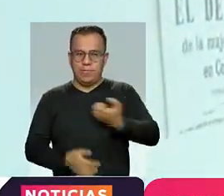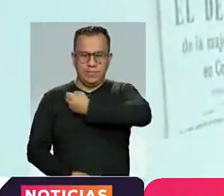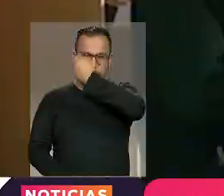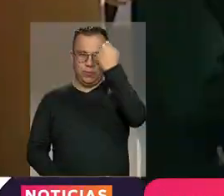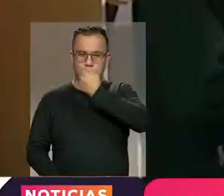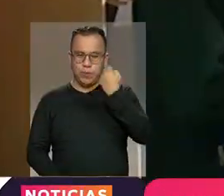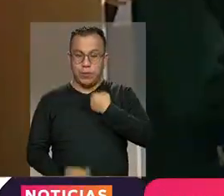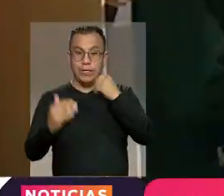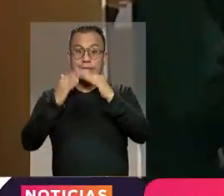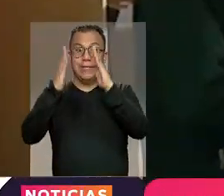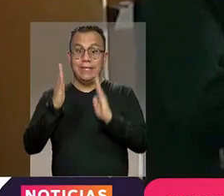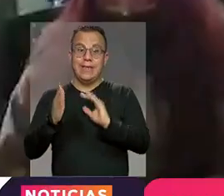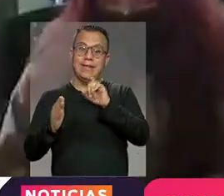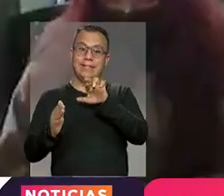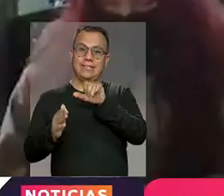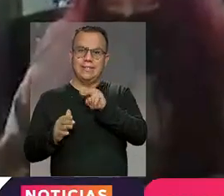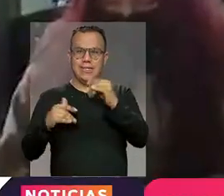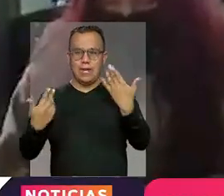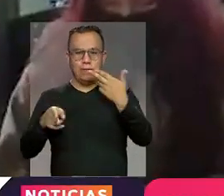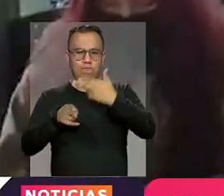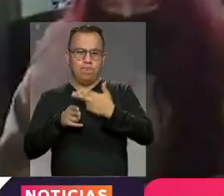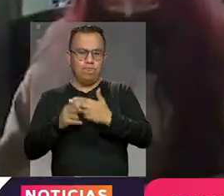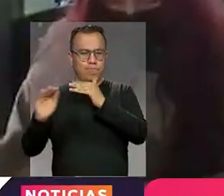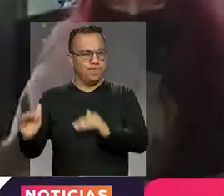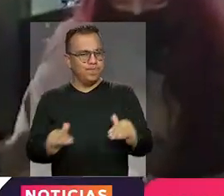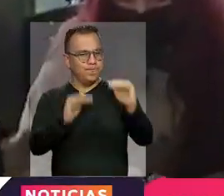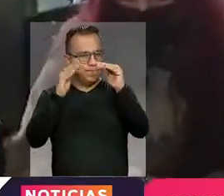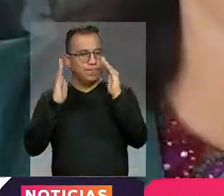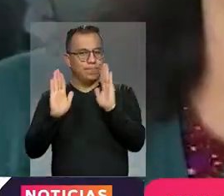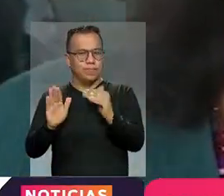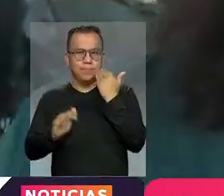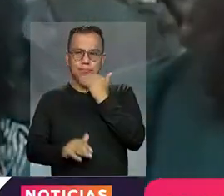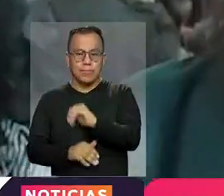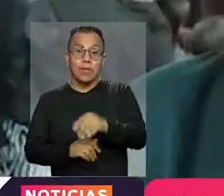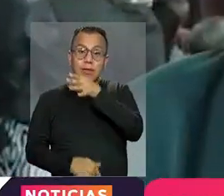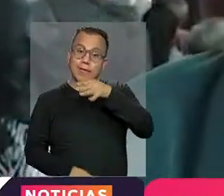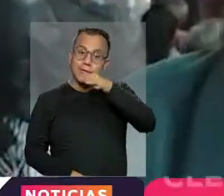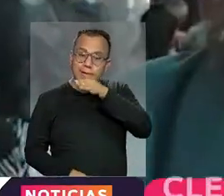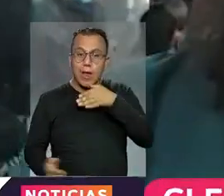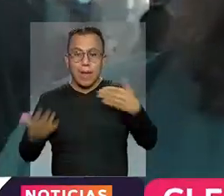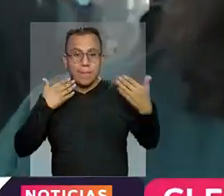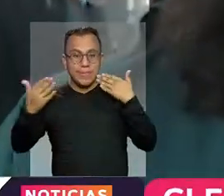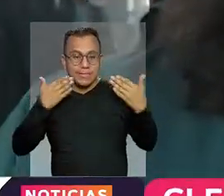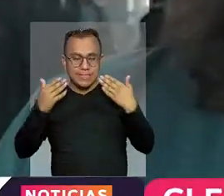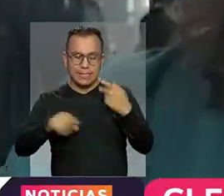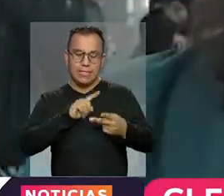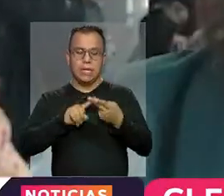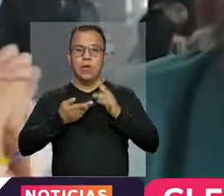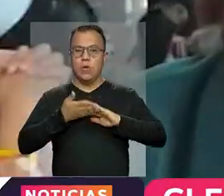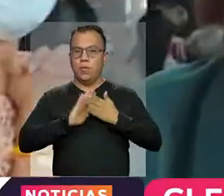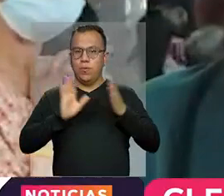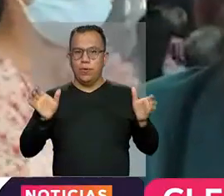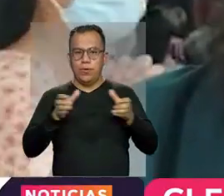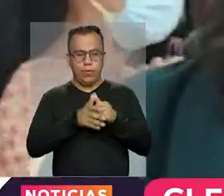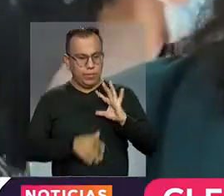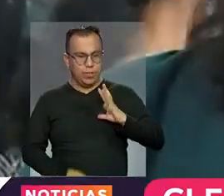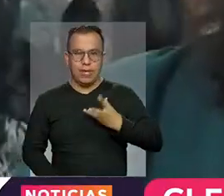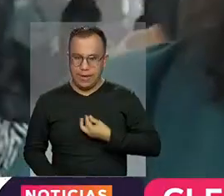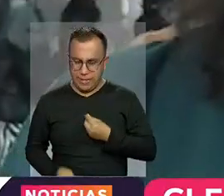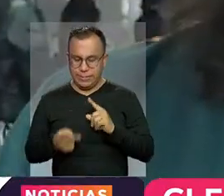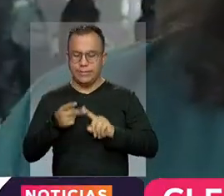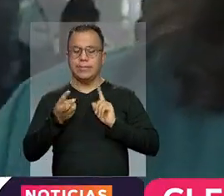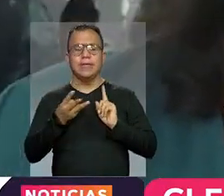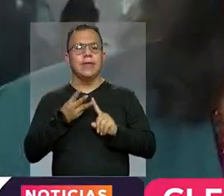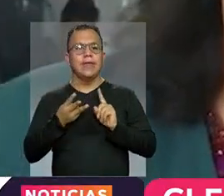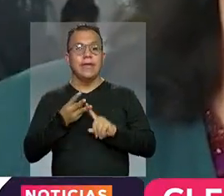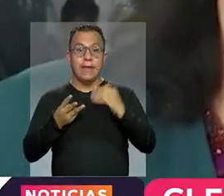la Casa Ernestina Parra elevó el nombre de estas mujeres. Campesinas, a mujeres de la comunidad trans, de